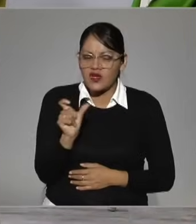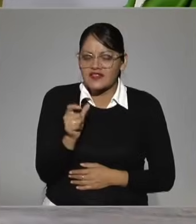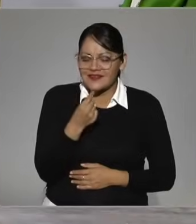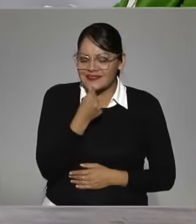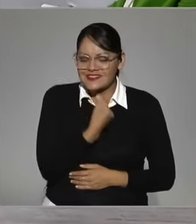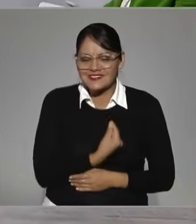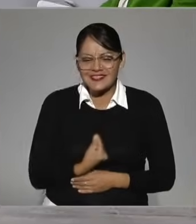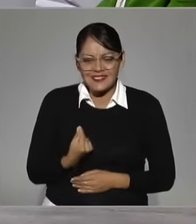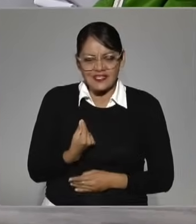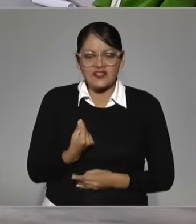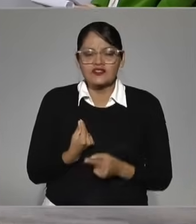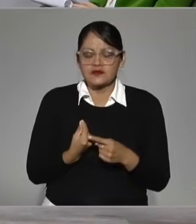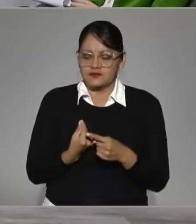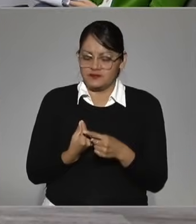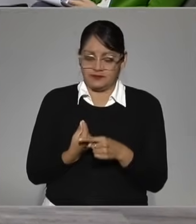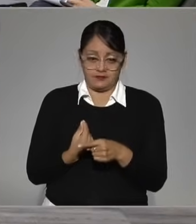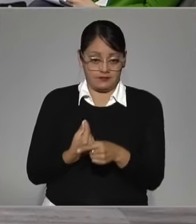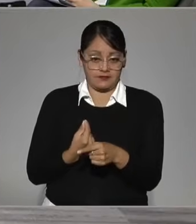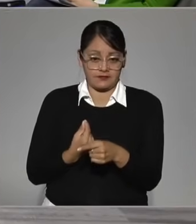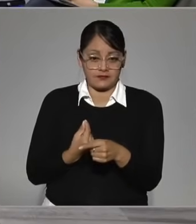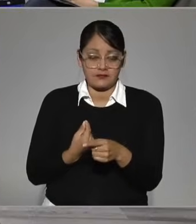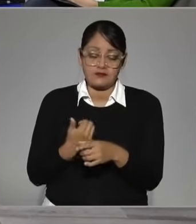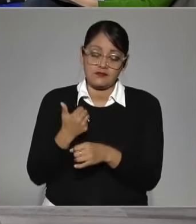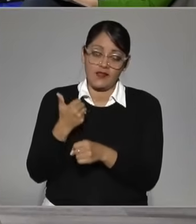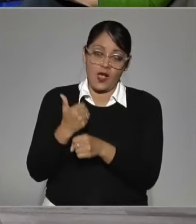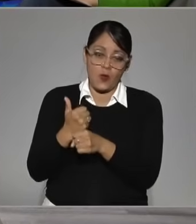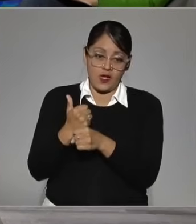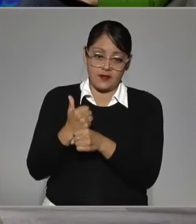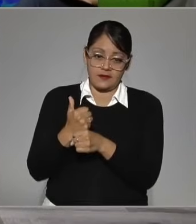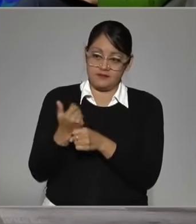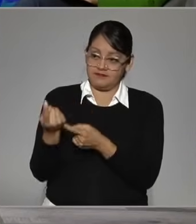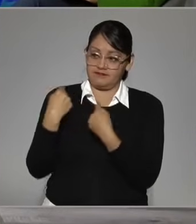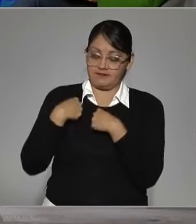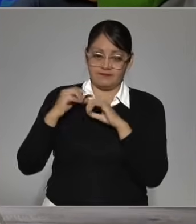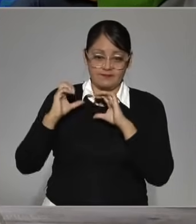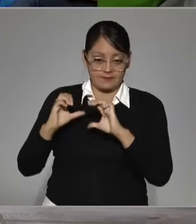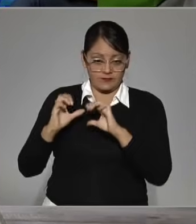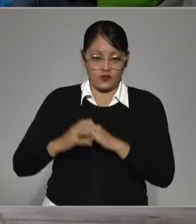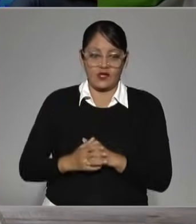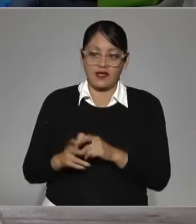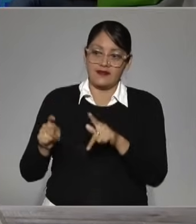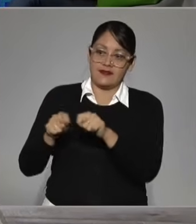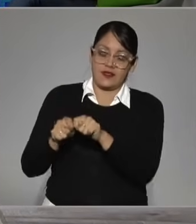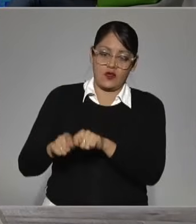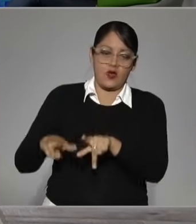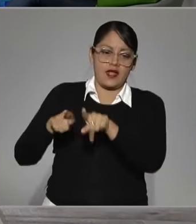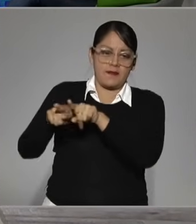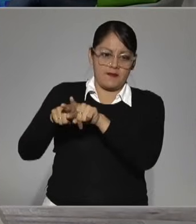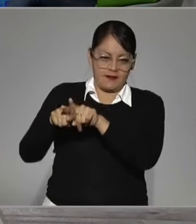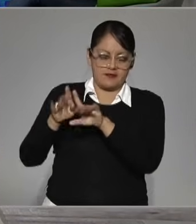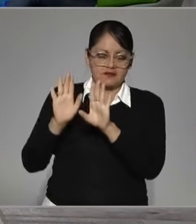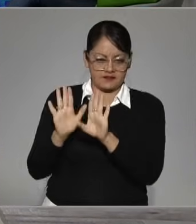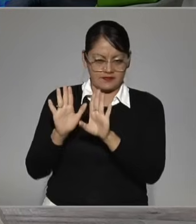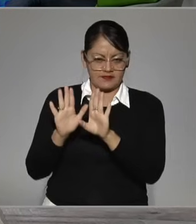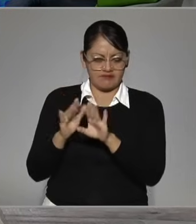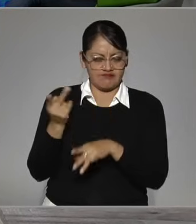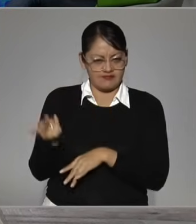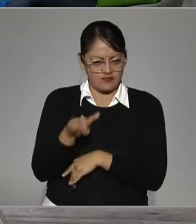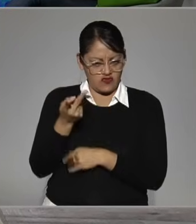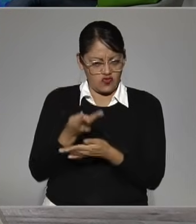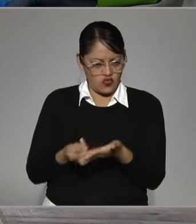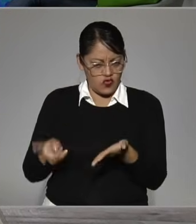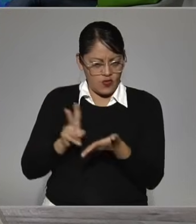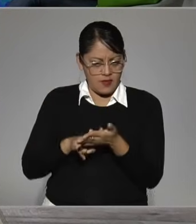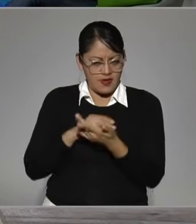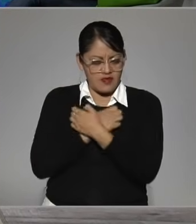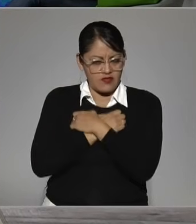se quedan a cargo de los abuelos, de los tíos, de algún hermano o hermana, se da una doble educación